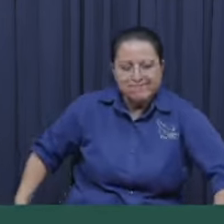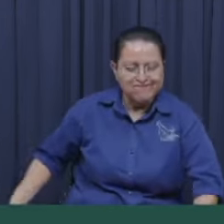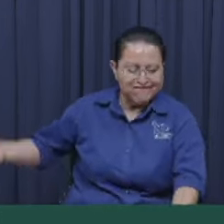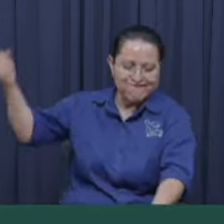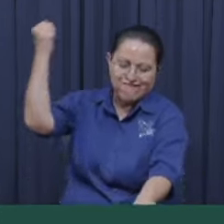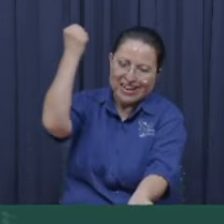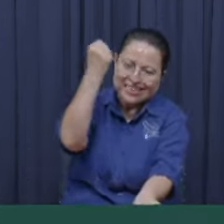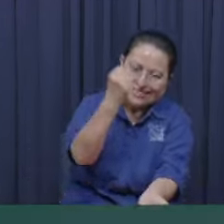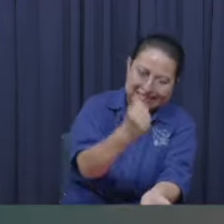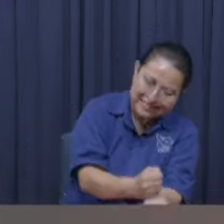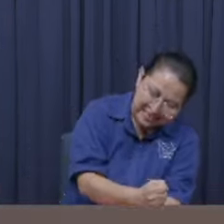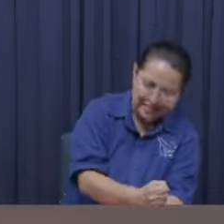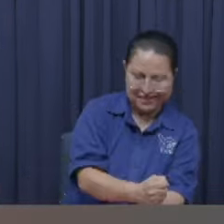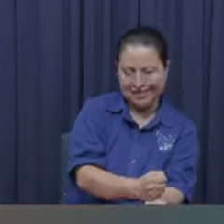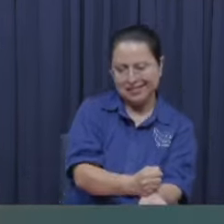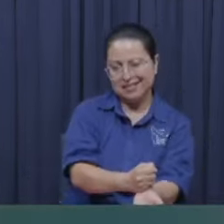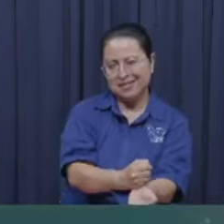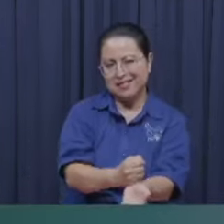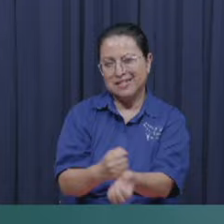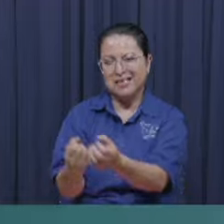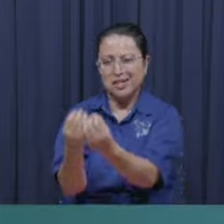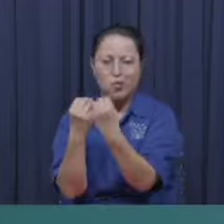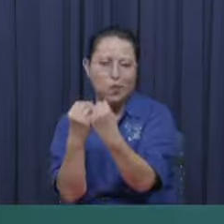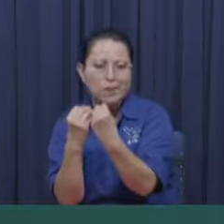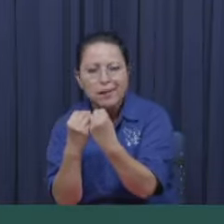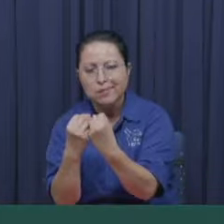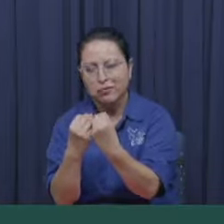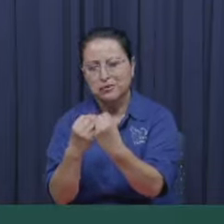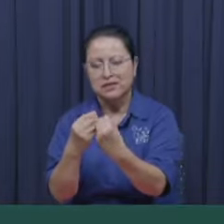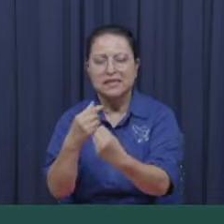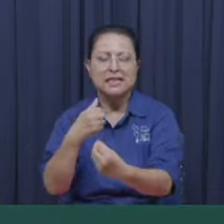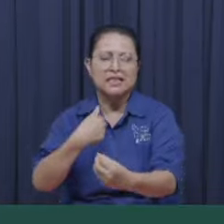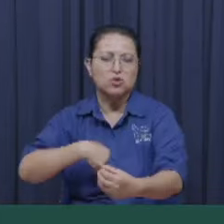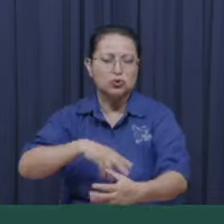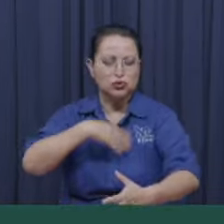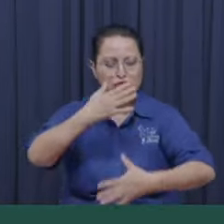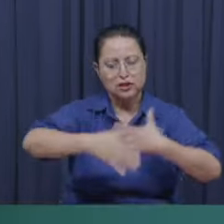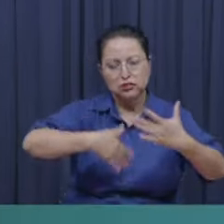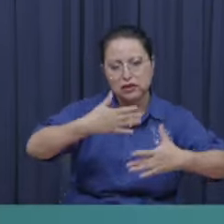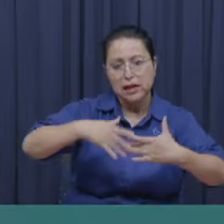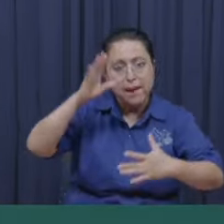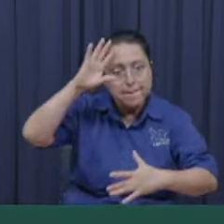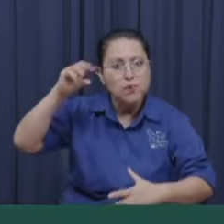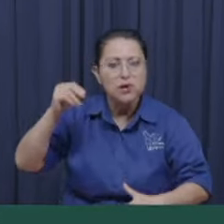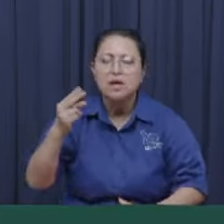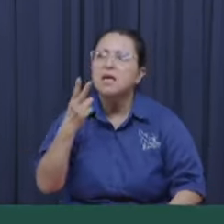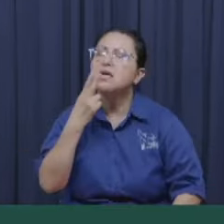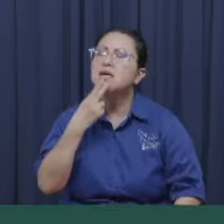Matadlo y comamos y regocijémonos. Porque este hijo mío